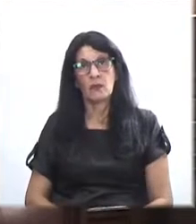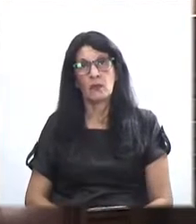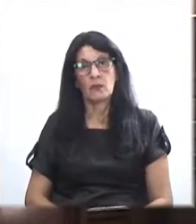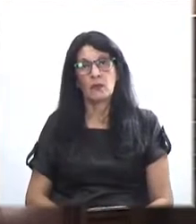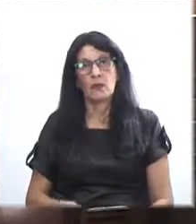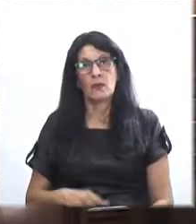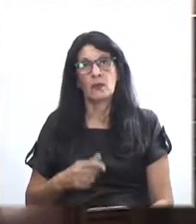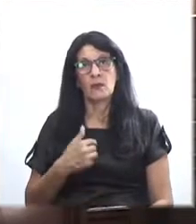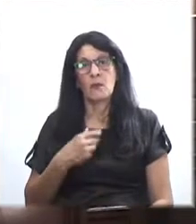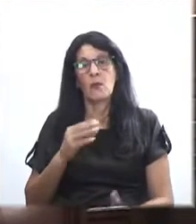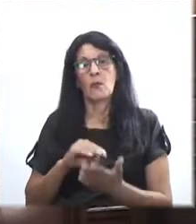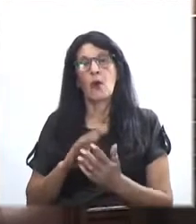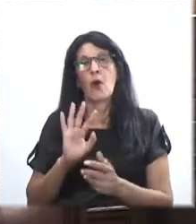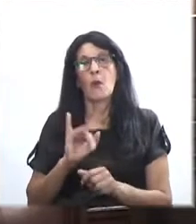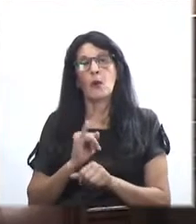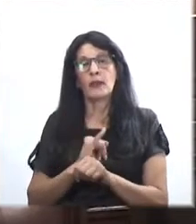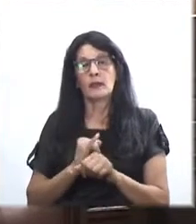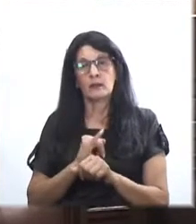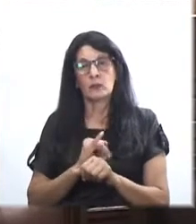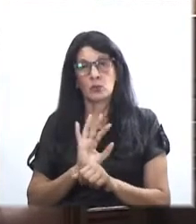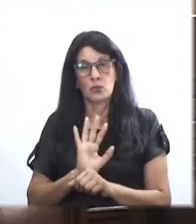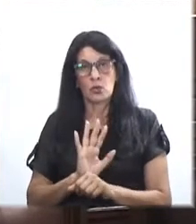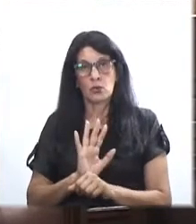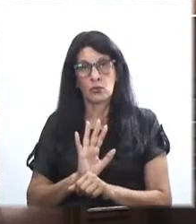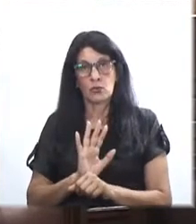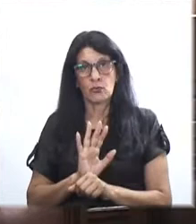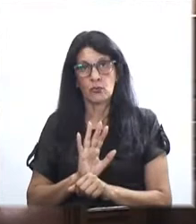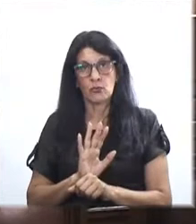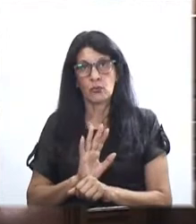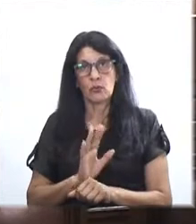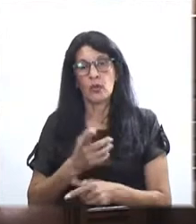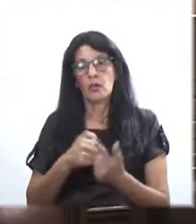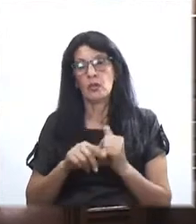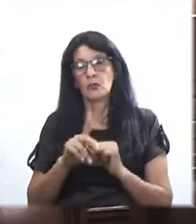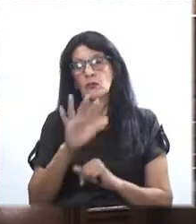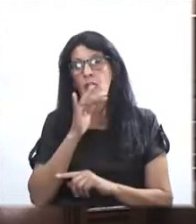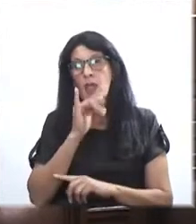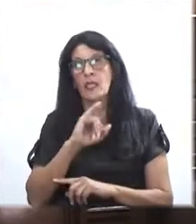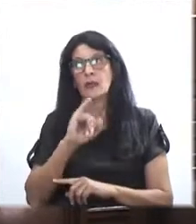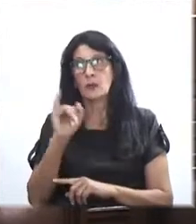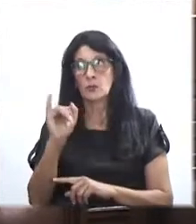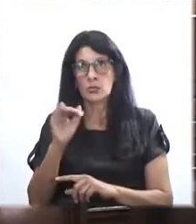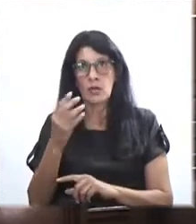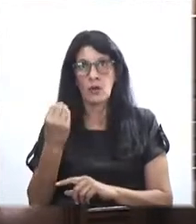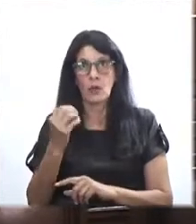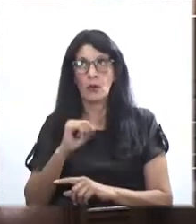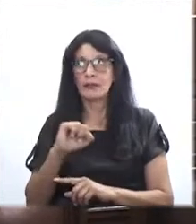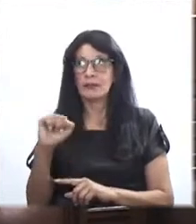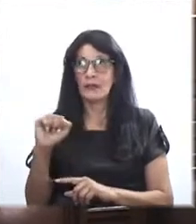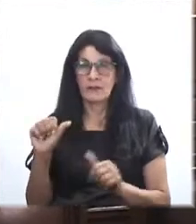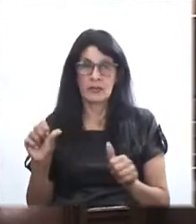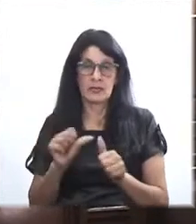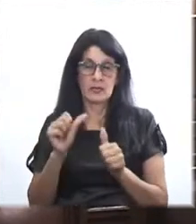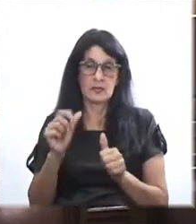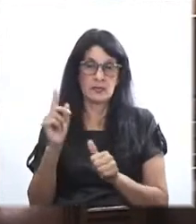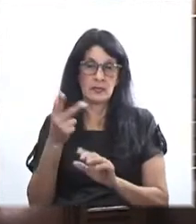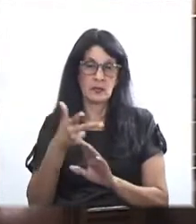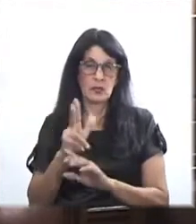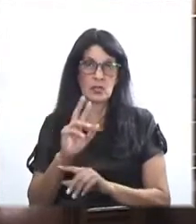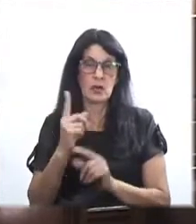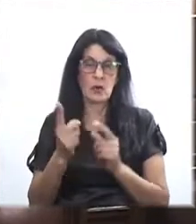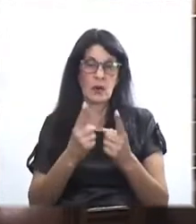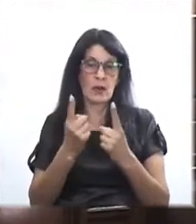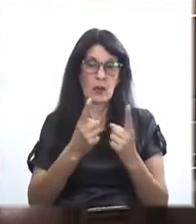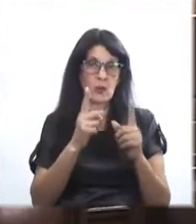como institución. Entonces, en la denuncia por estafa que hizo la empresaria rochense contra algunos integrantes